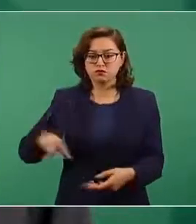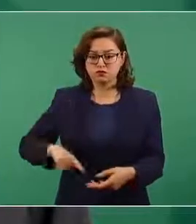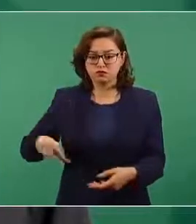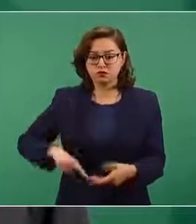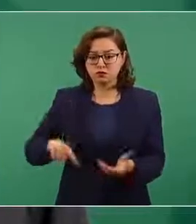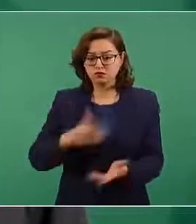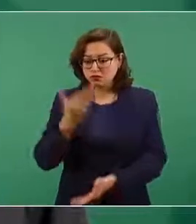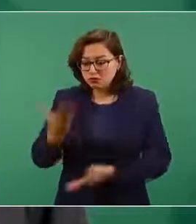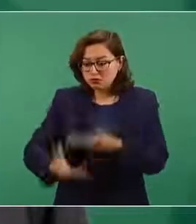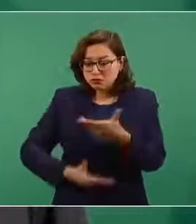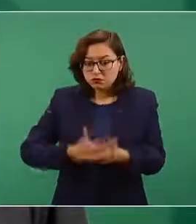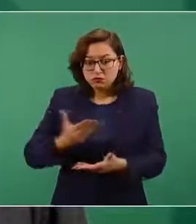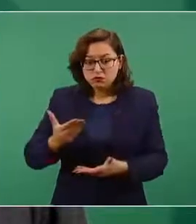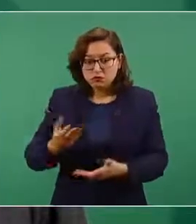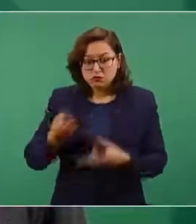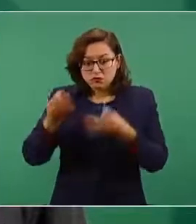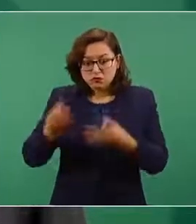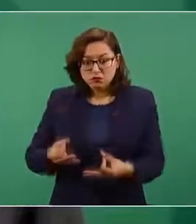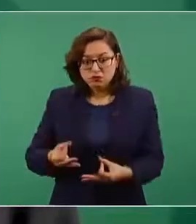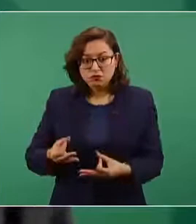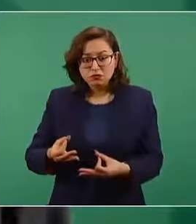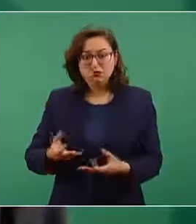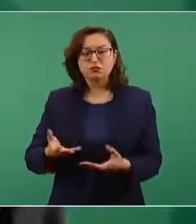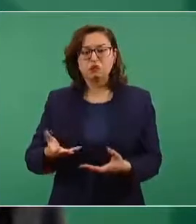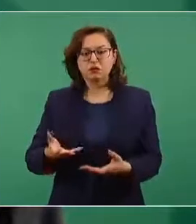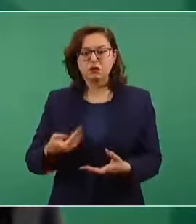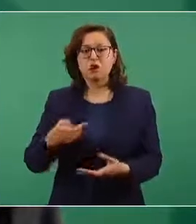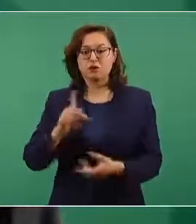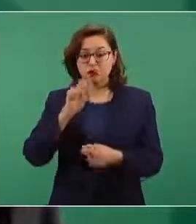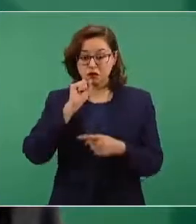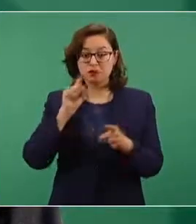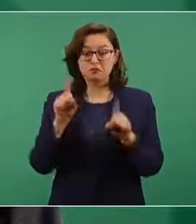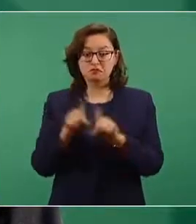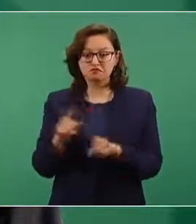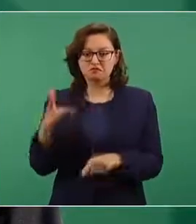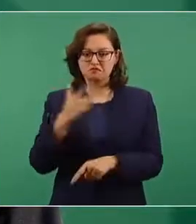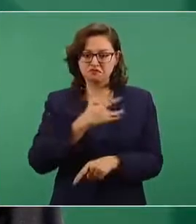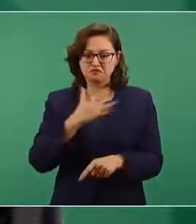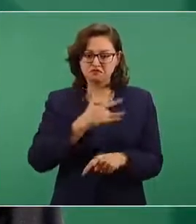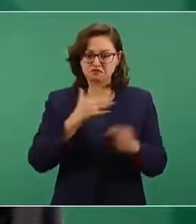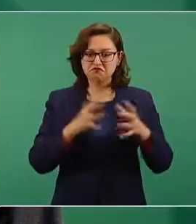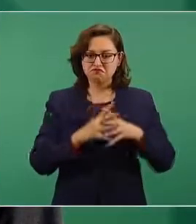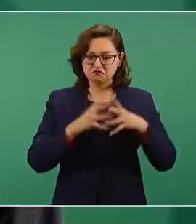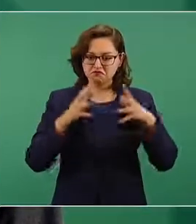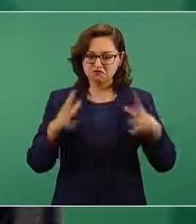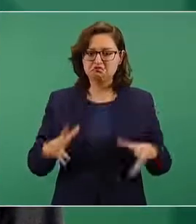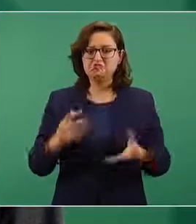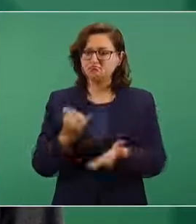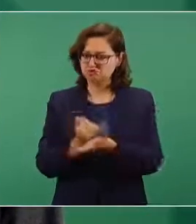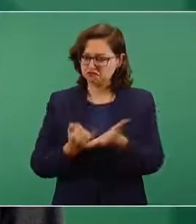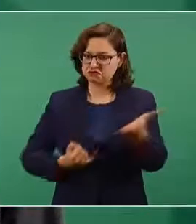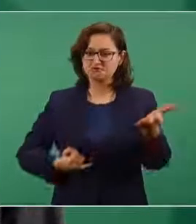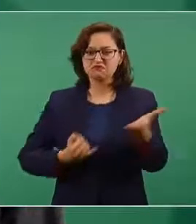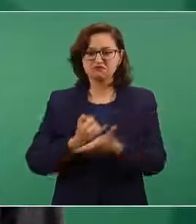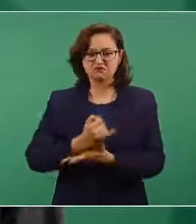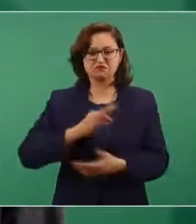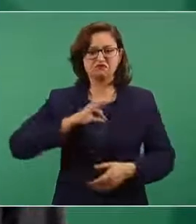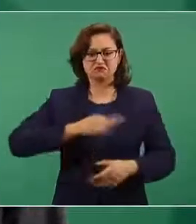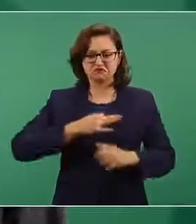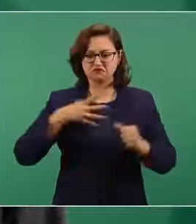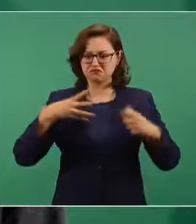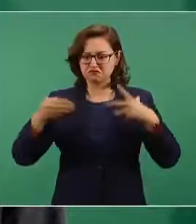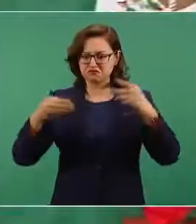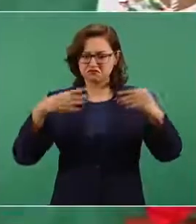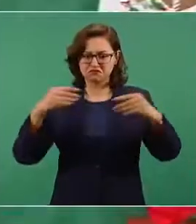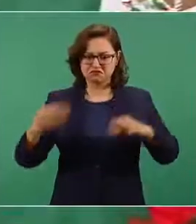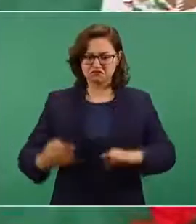sino de buen corazón, con mística, para enfrentar la pandemia, para evitar